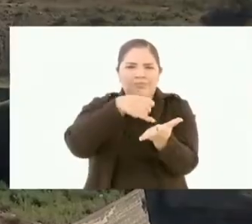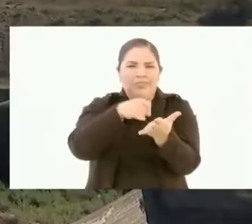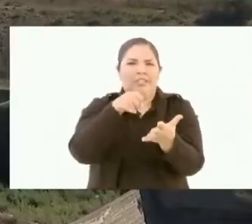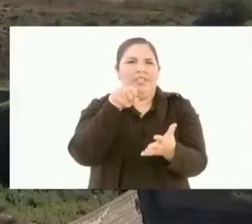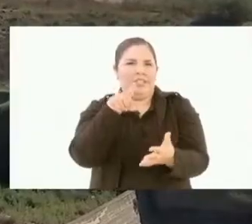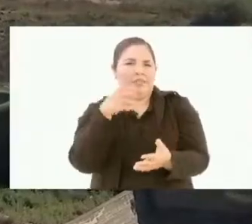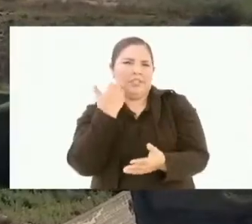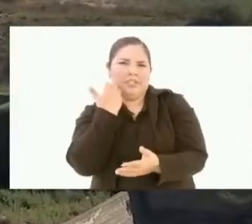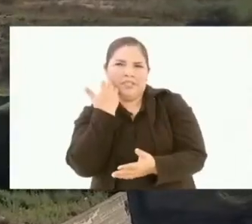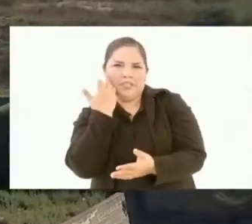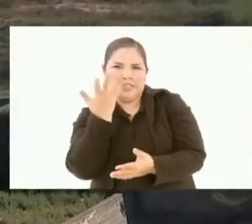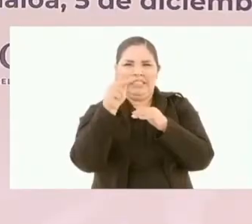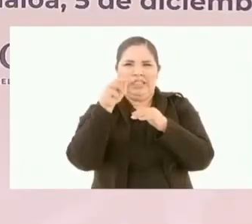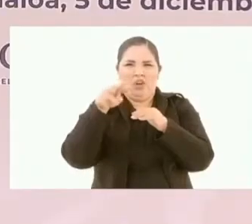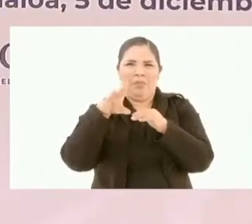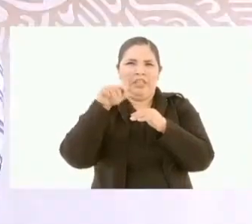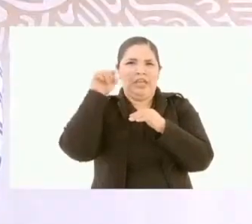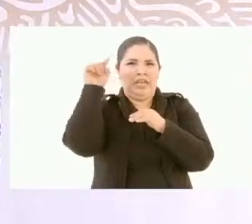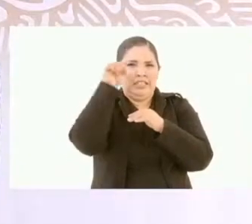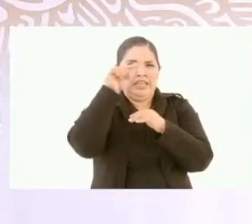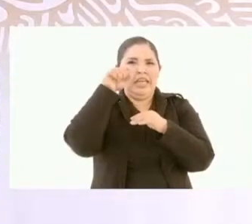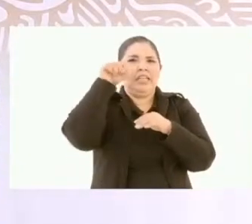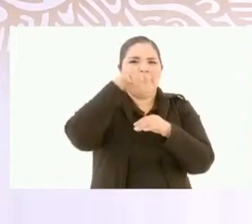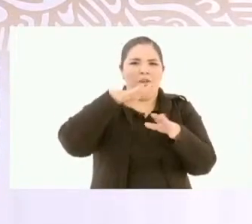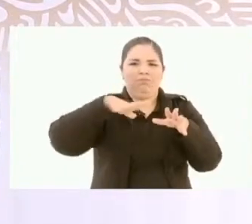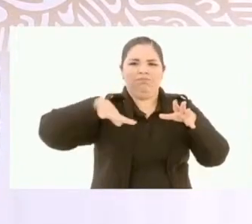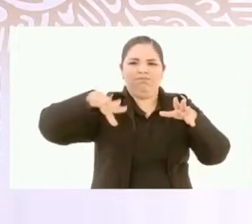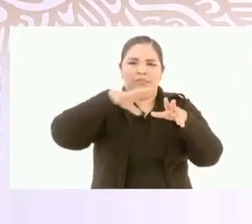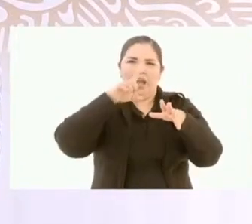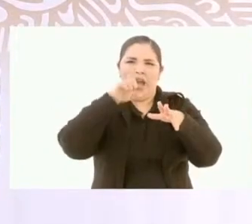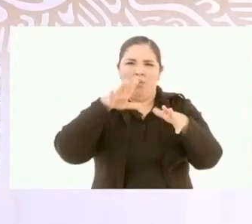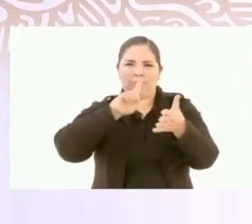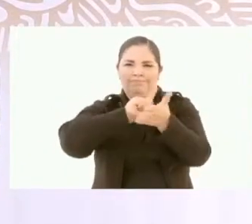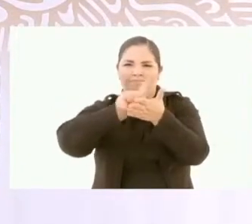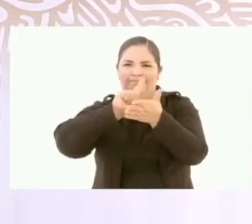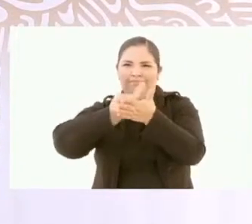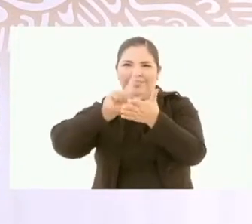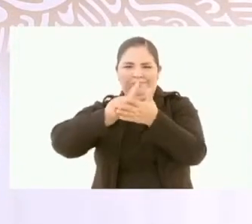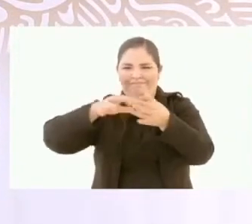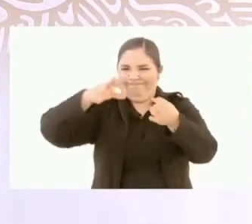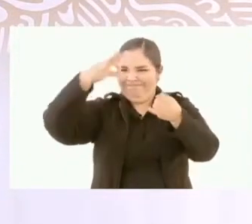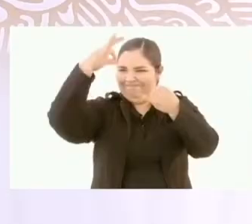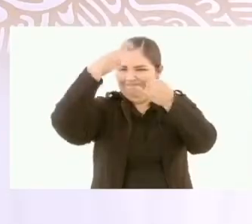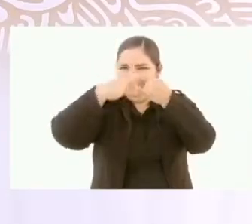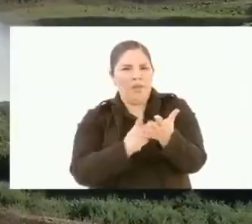kilómetros y una planta potabilizadora con la última tecnología.